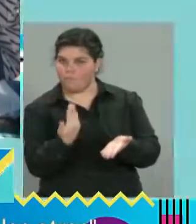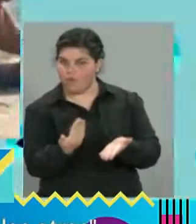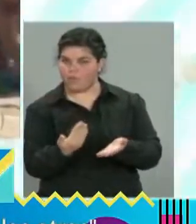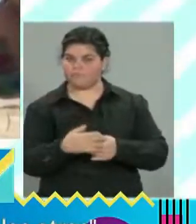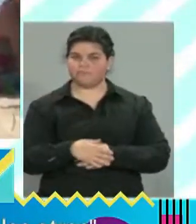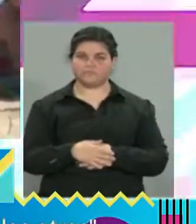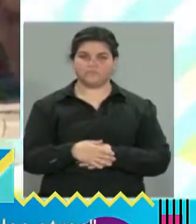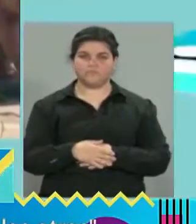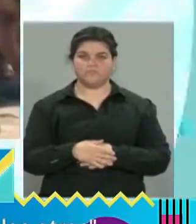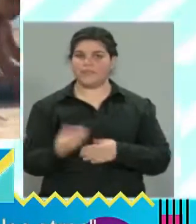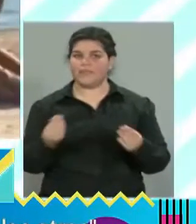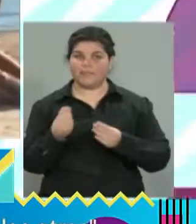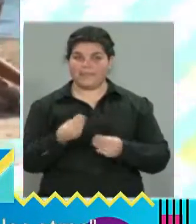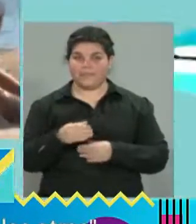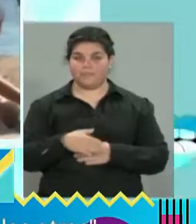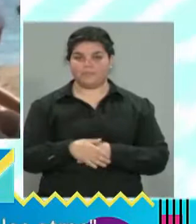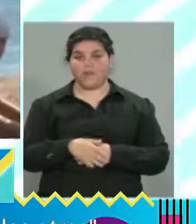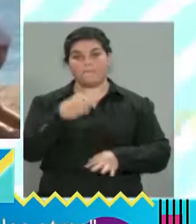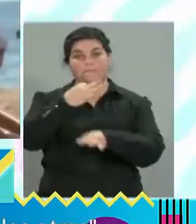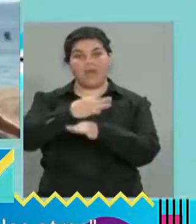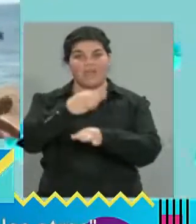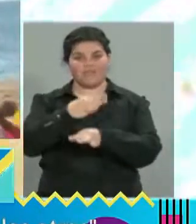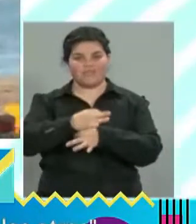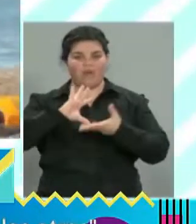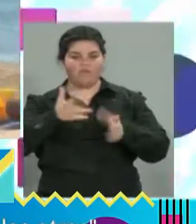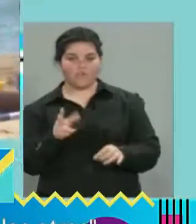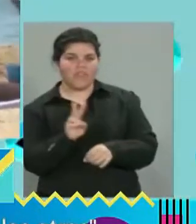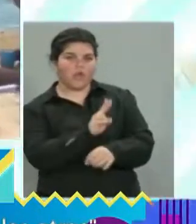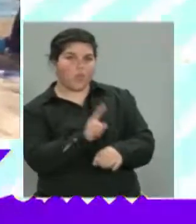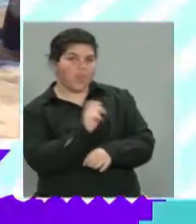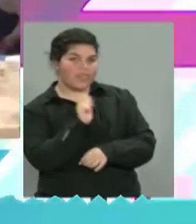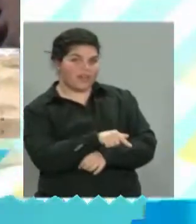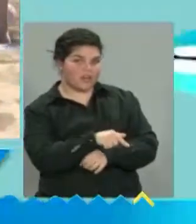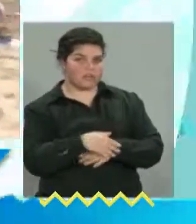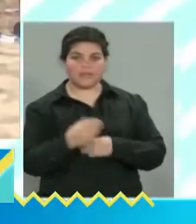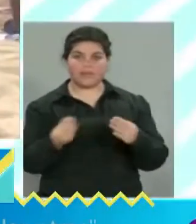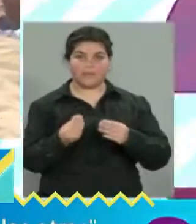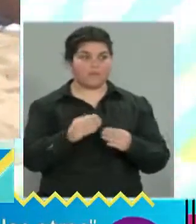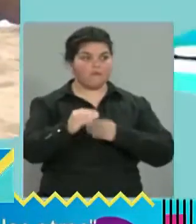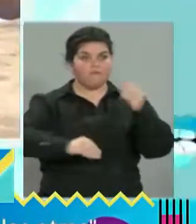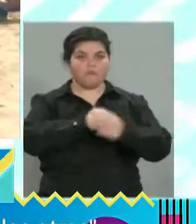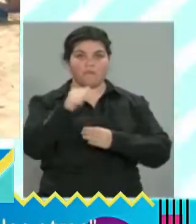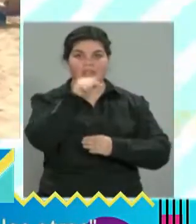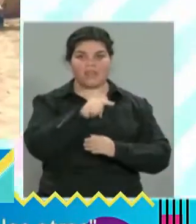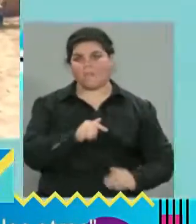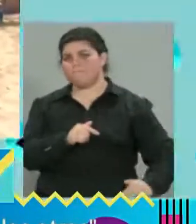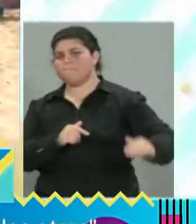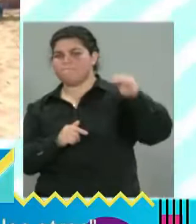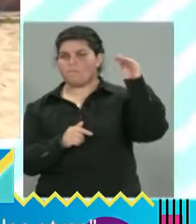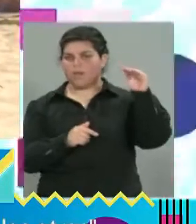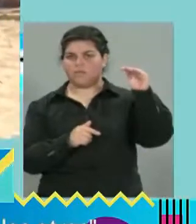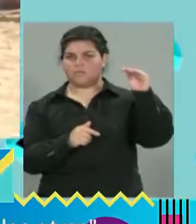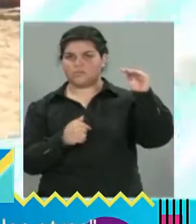maestra, por una cuestión de protegerlo a él, lo que hizo fue destacar la familia de él por encima de las otras y él se sintió